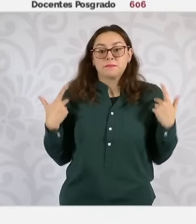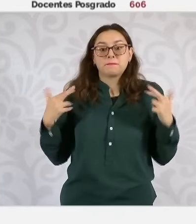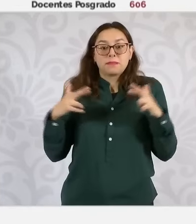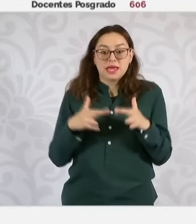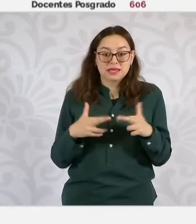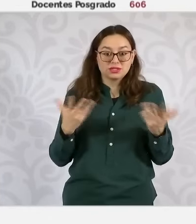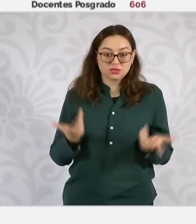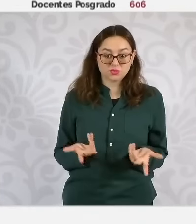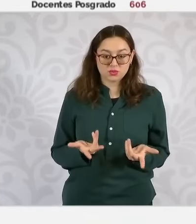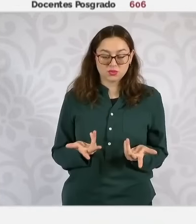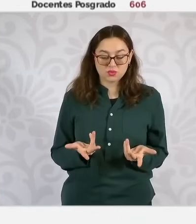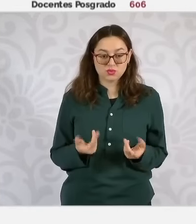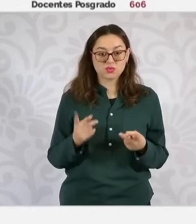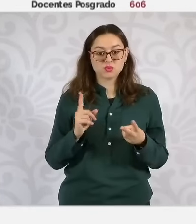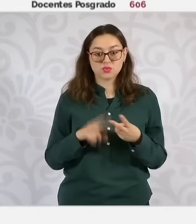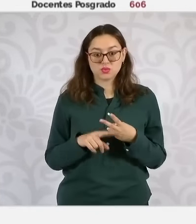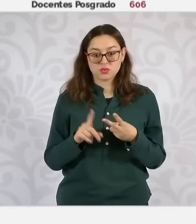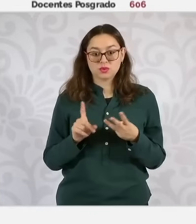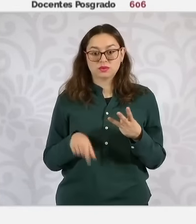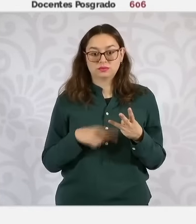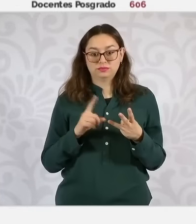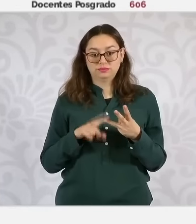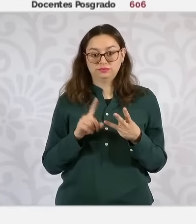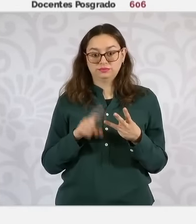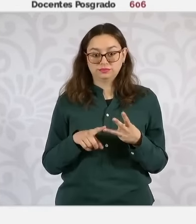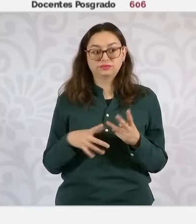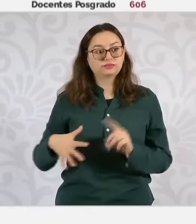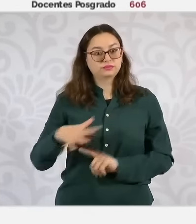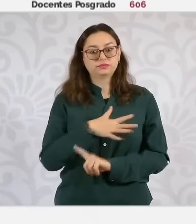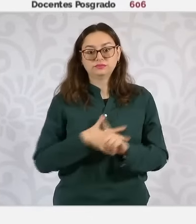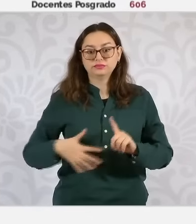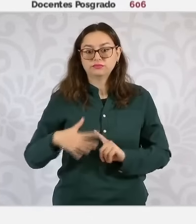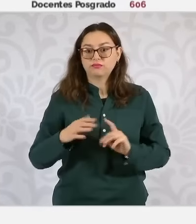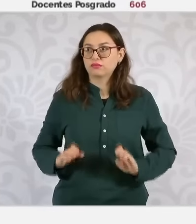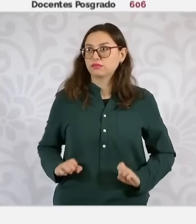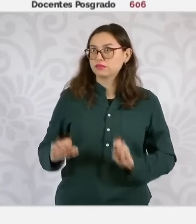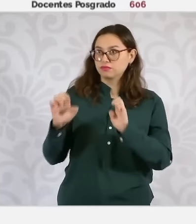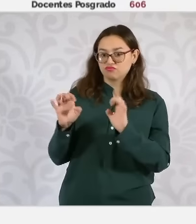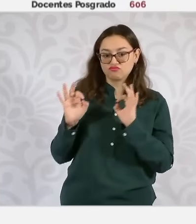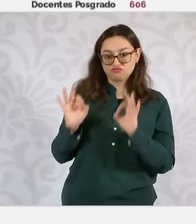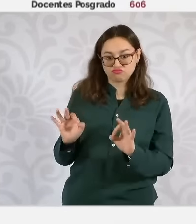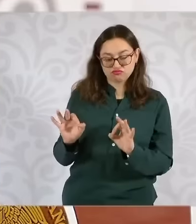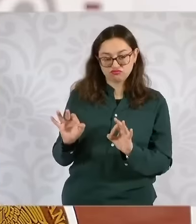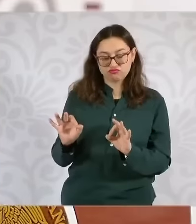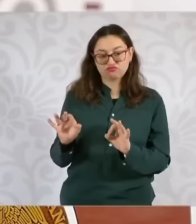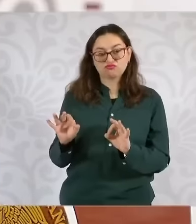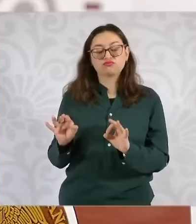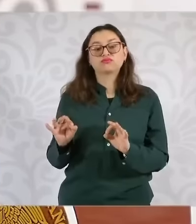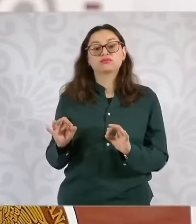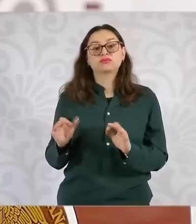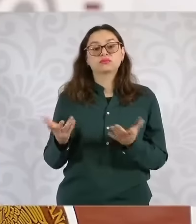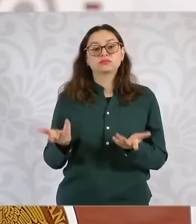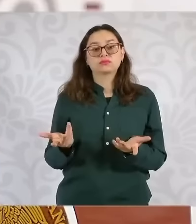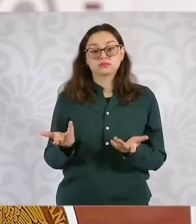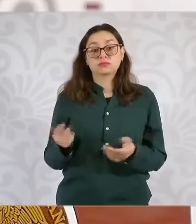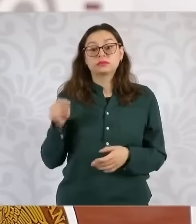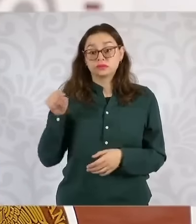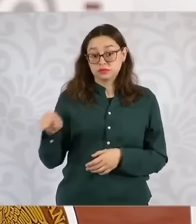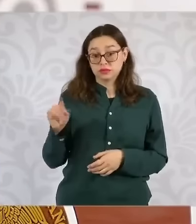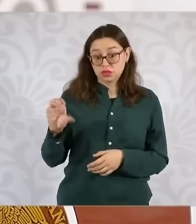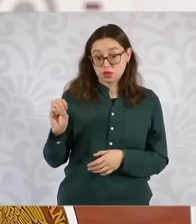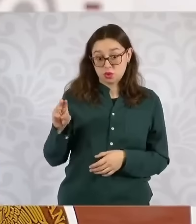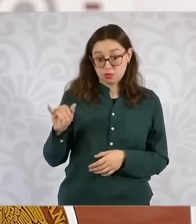las profesoras, y tenemos que tener determinadas condiciones para la infraestructura. En este caso, la que sigue, en Comitán